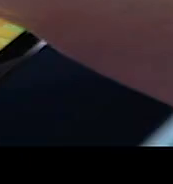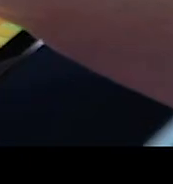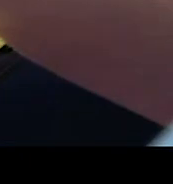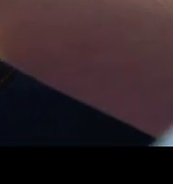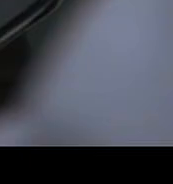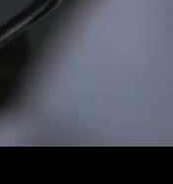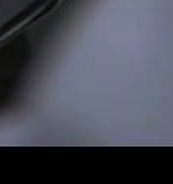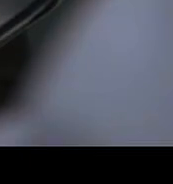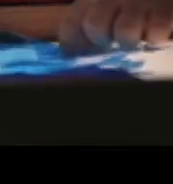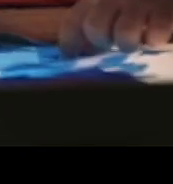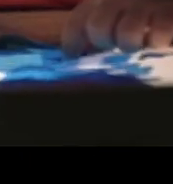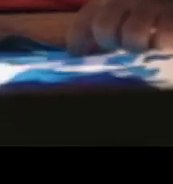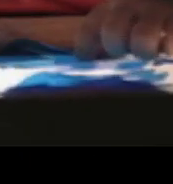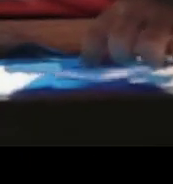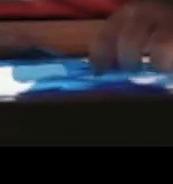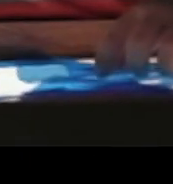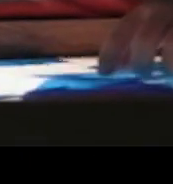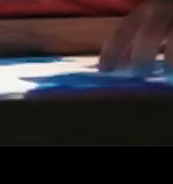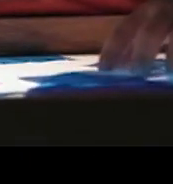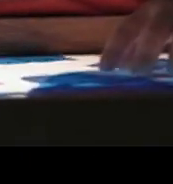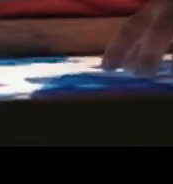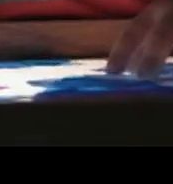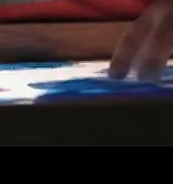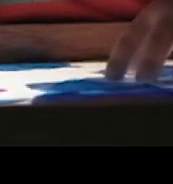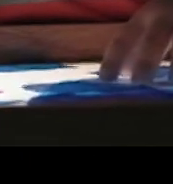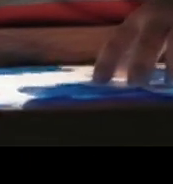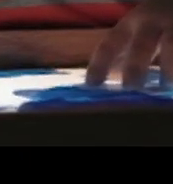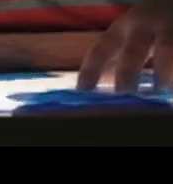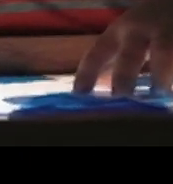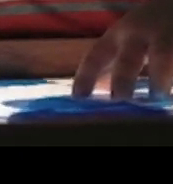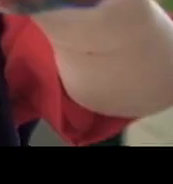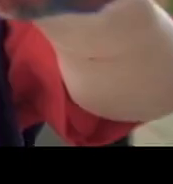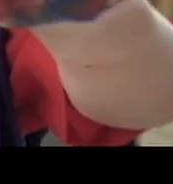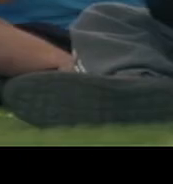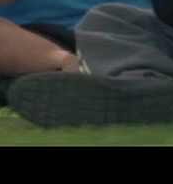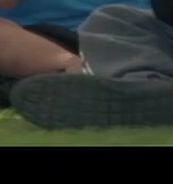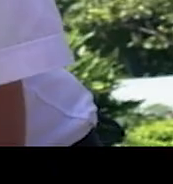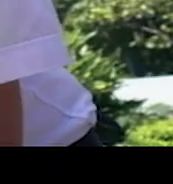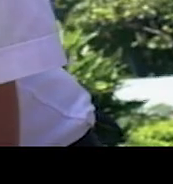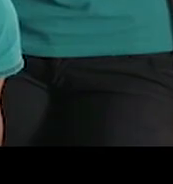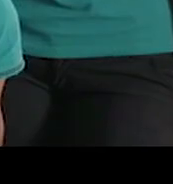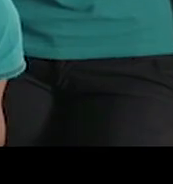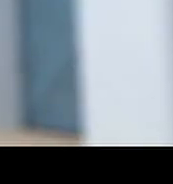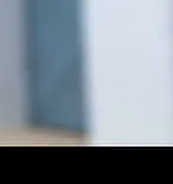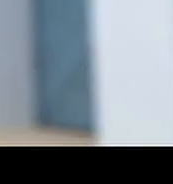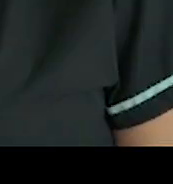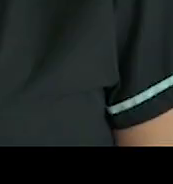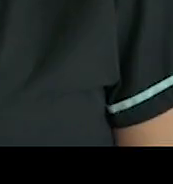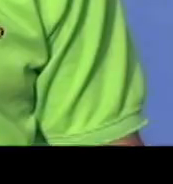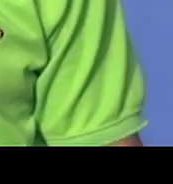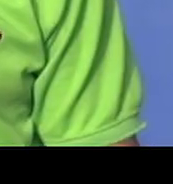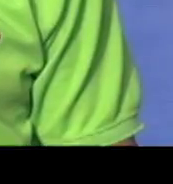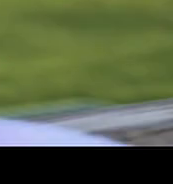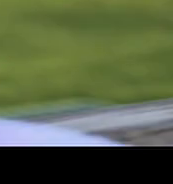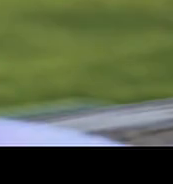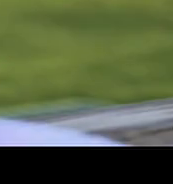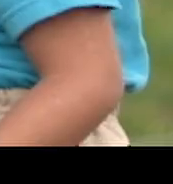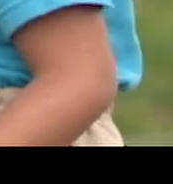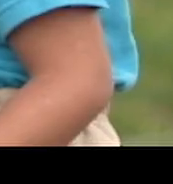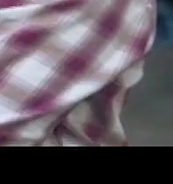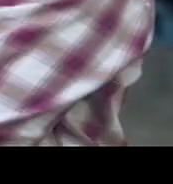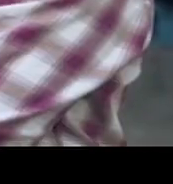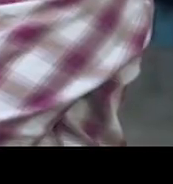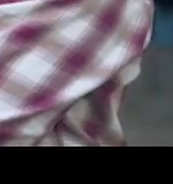El mundo cambia. Nuestra educación se transforma y avanza hacia un enfoque donde las personas son lo más